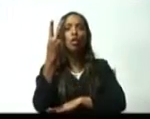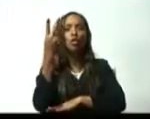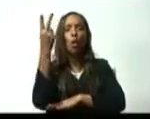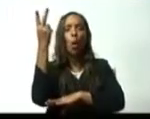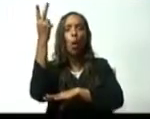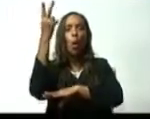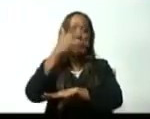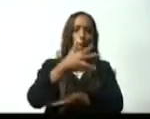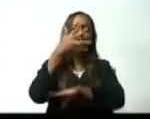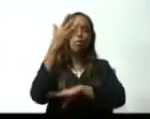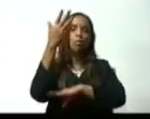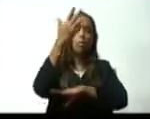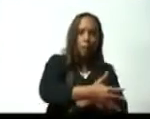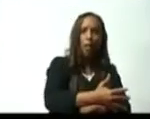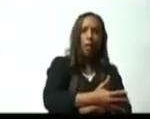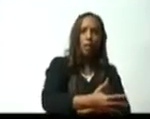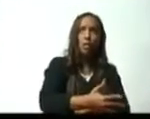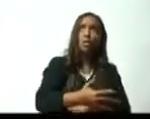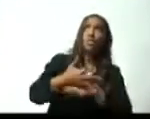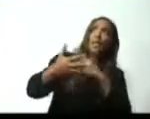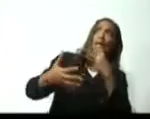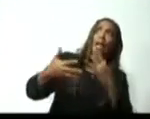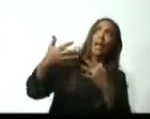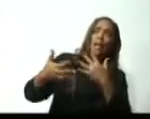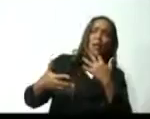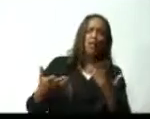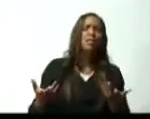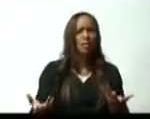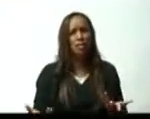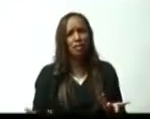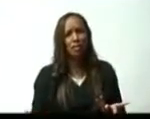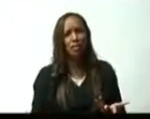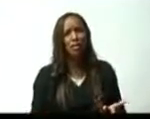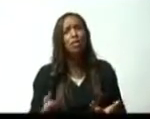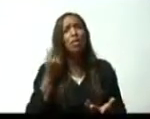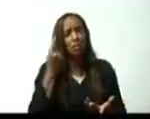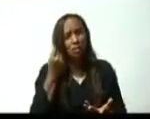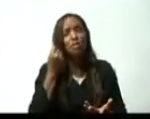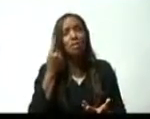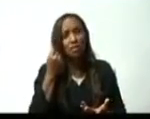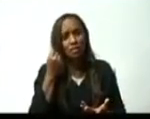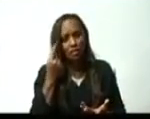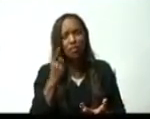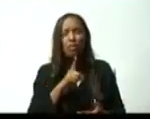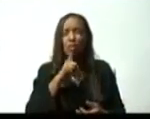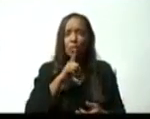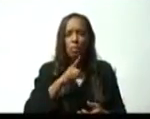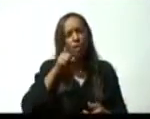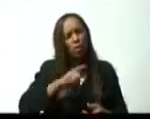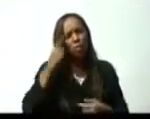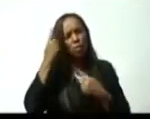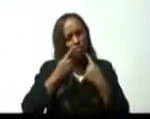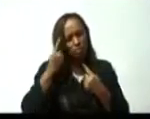debemos de comenzar a ser más humanos y mirar los problemas de los demás. Y